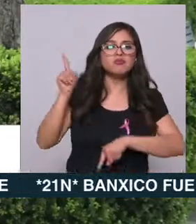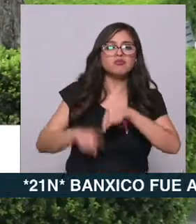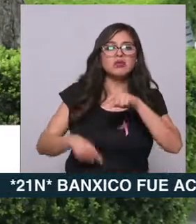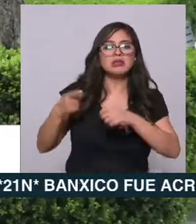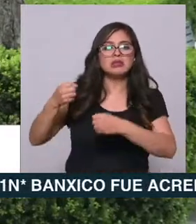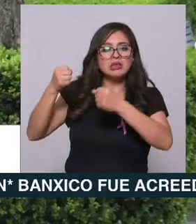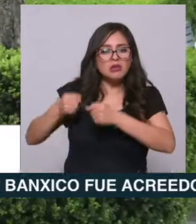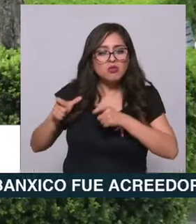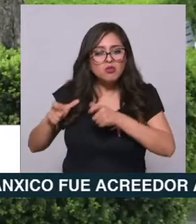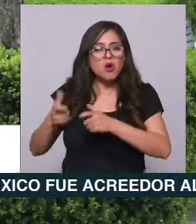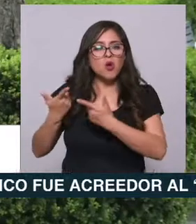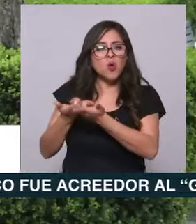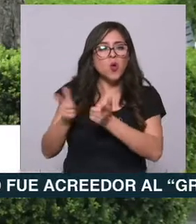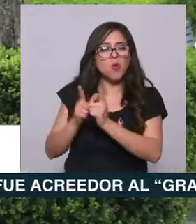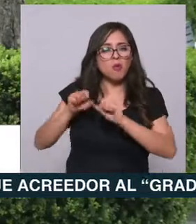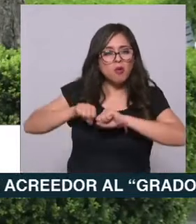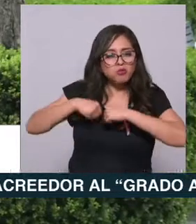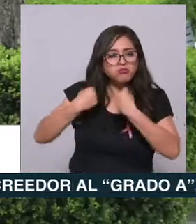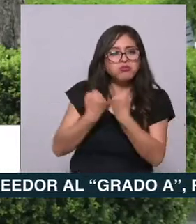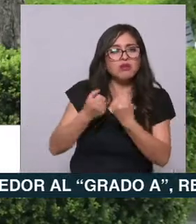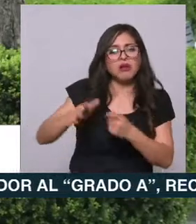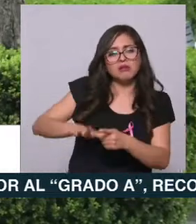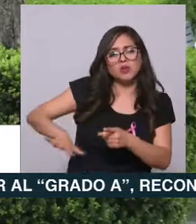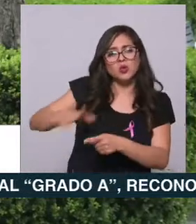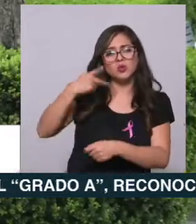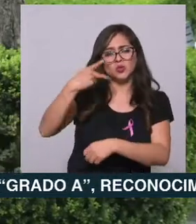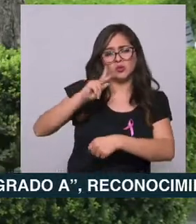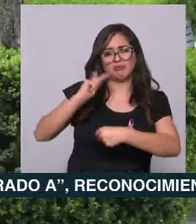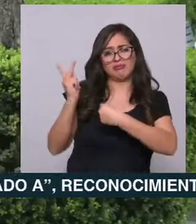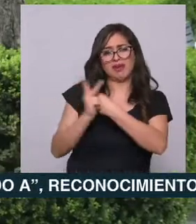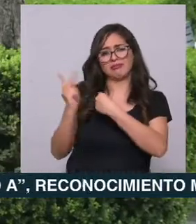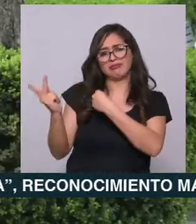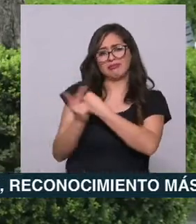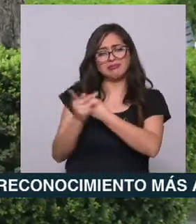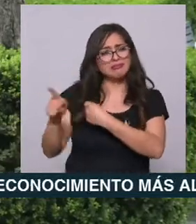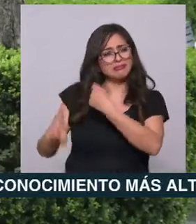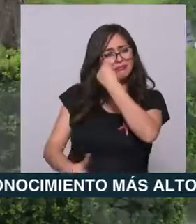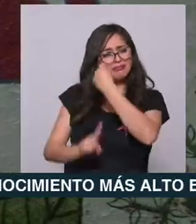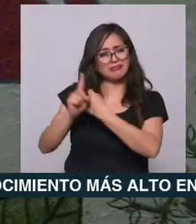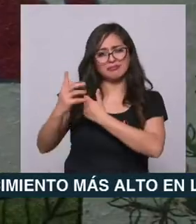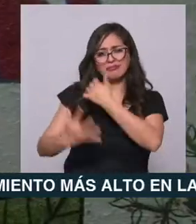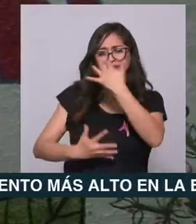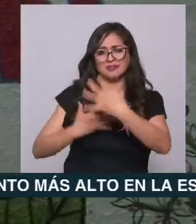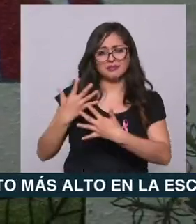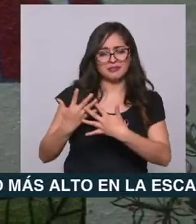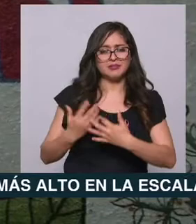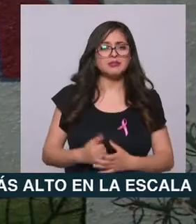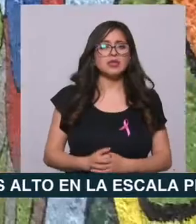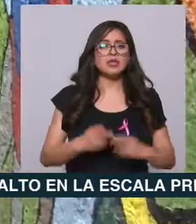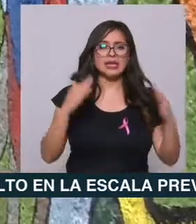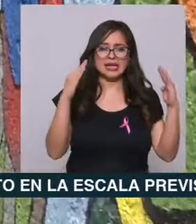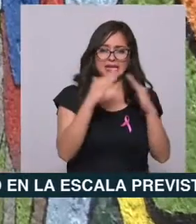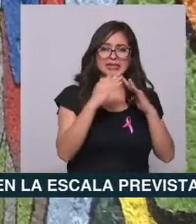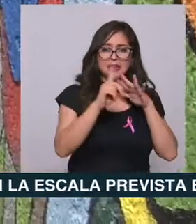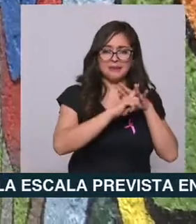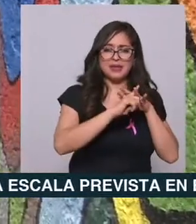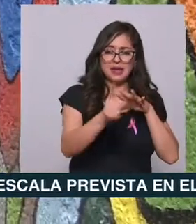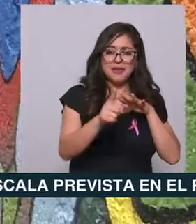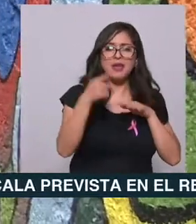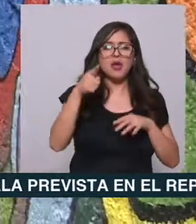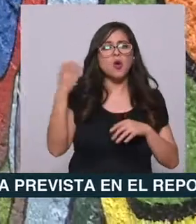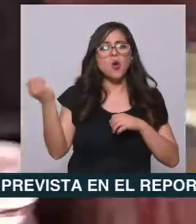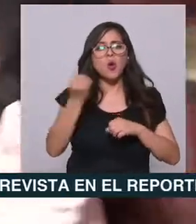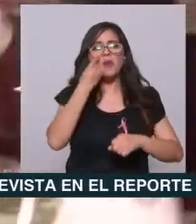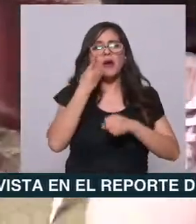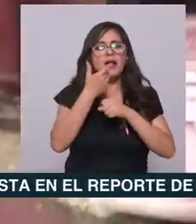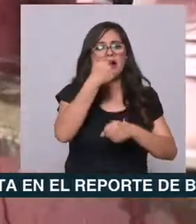las maras, al estado de caos que hay en los países centroamericanos. Las casas de migrantes se han vuelto una opción para